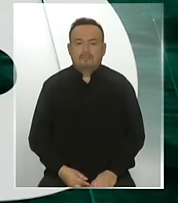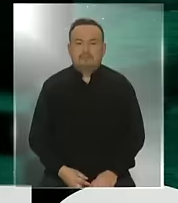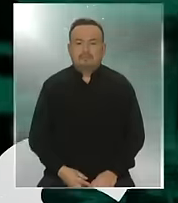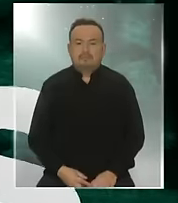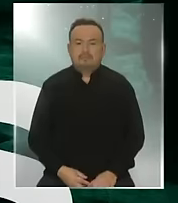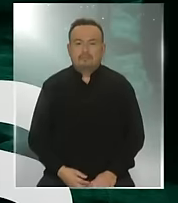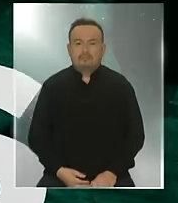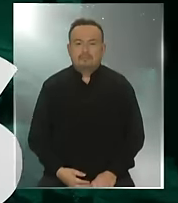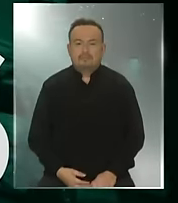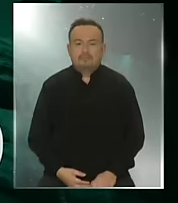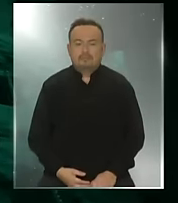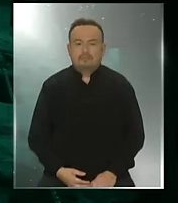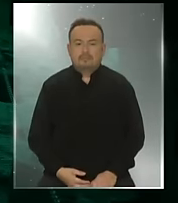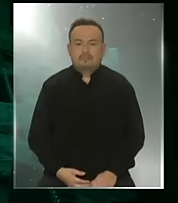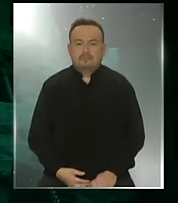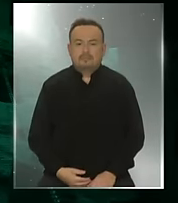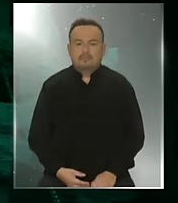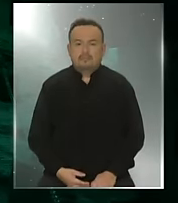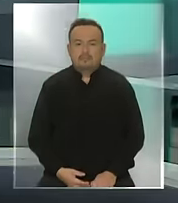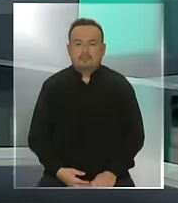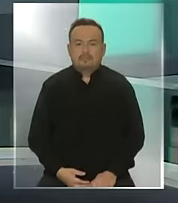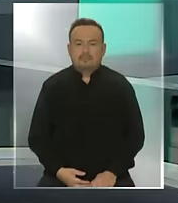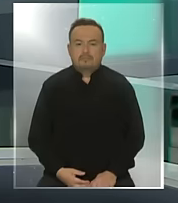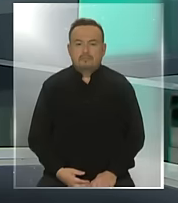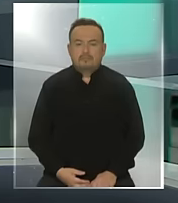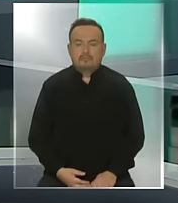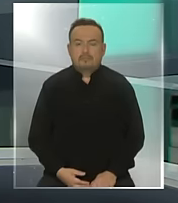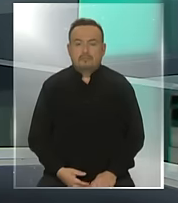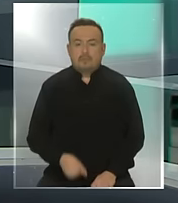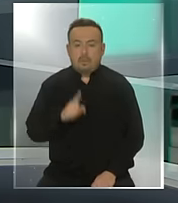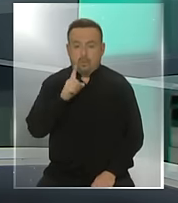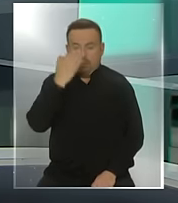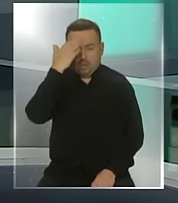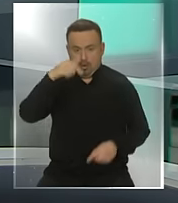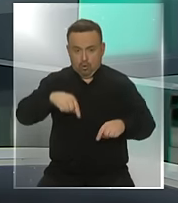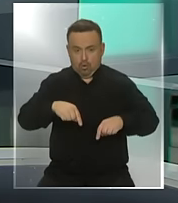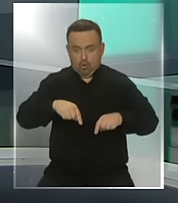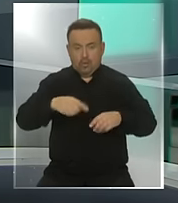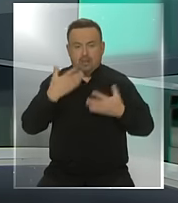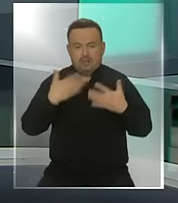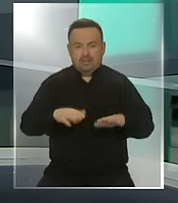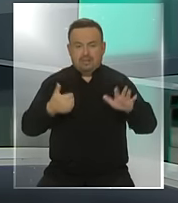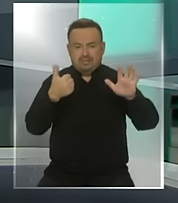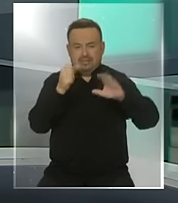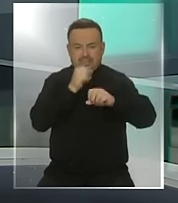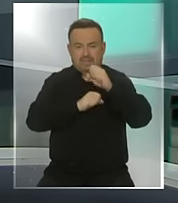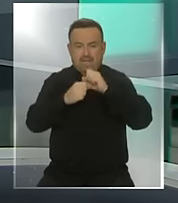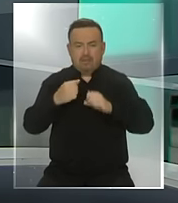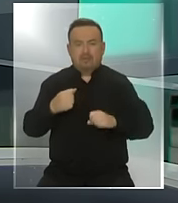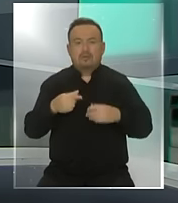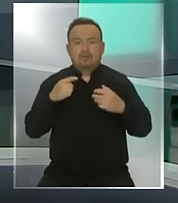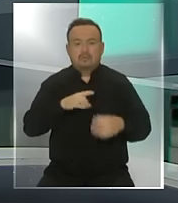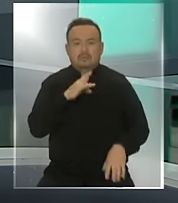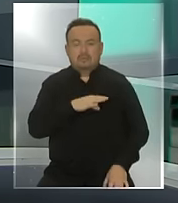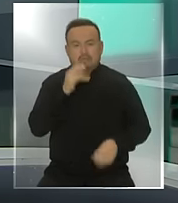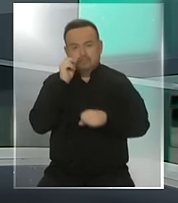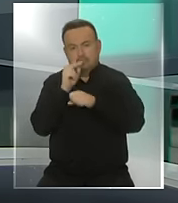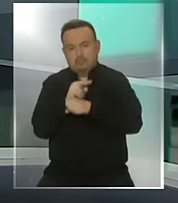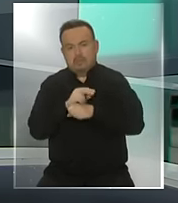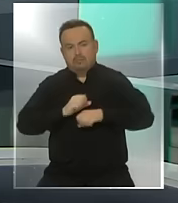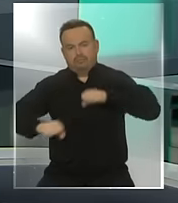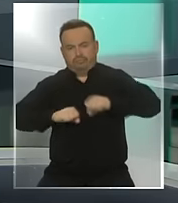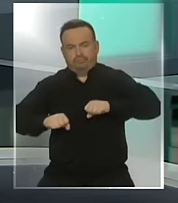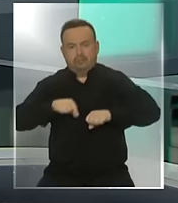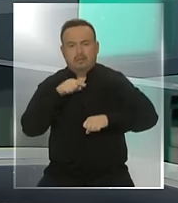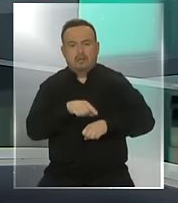Mega Noticias, reportajes. Un día como hoy, pero hace 60 años, Chile fue testigo del terremoto